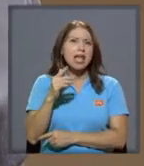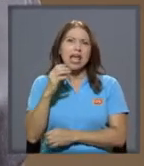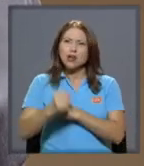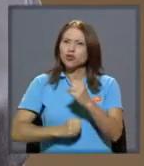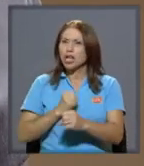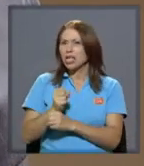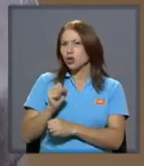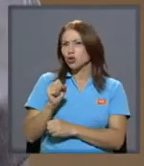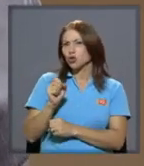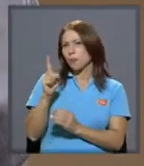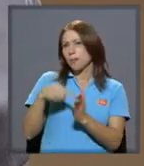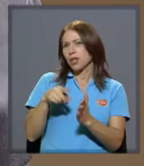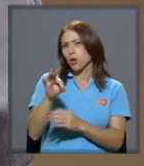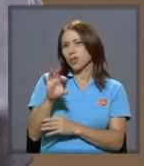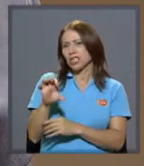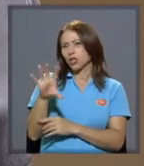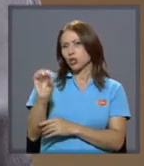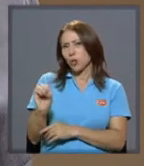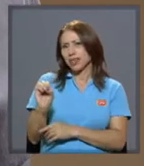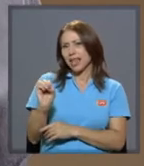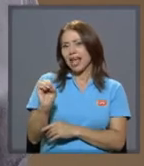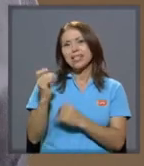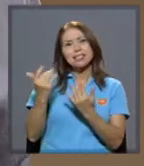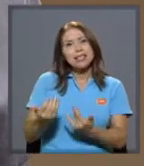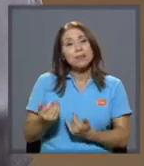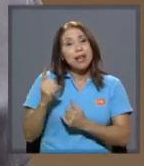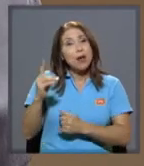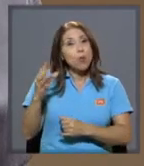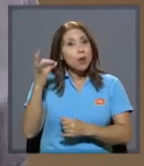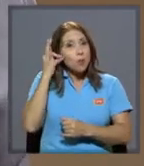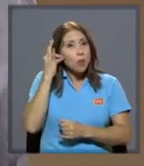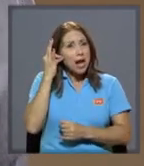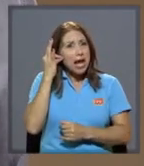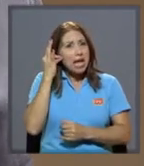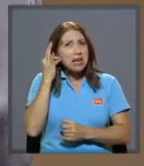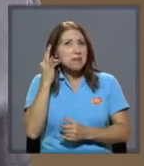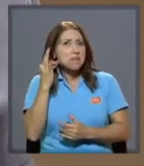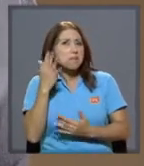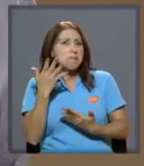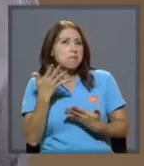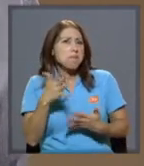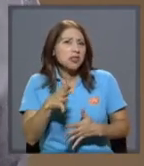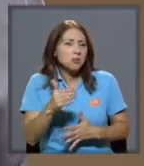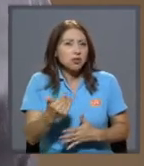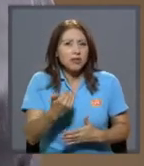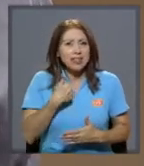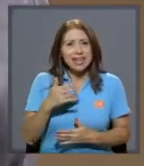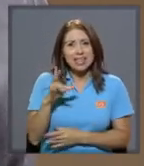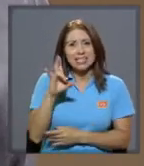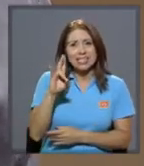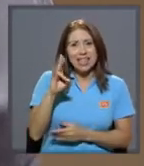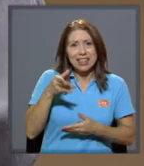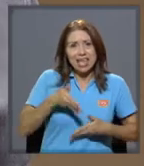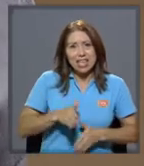se esperaba que una mujer al final de su edad reproductiva iba a tener alrededor de 7 hijos por mujer. Cuando ahora, de acuerdo a los